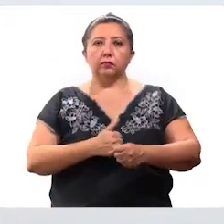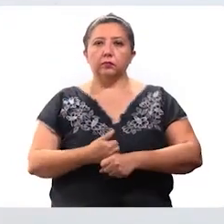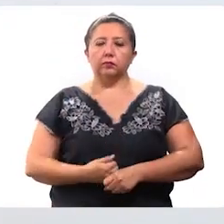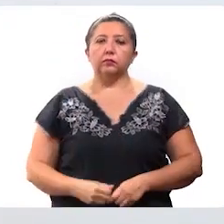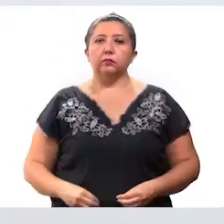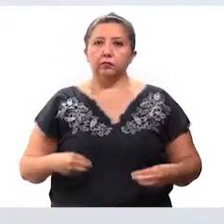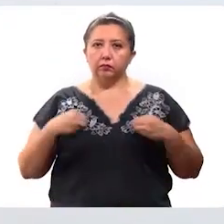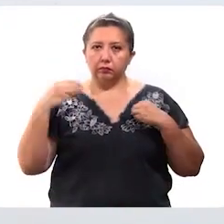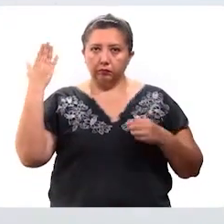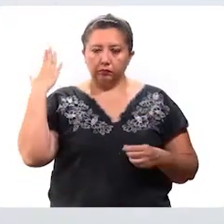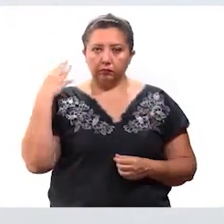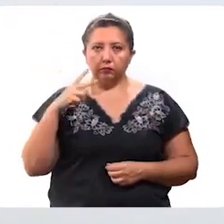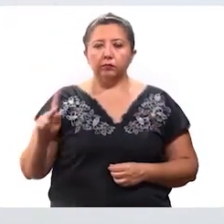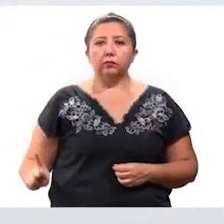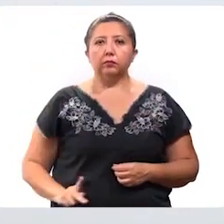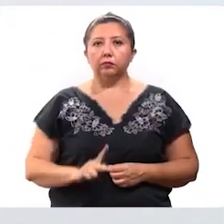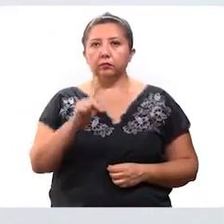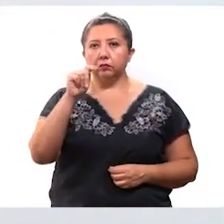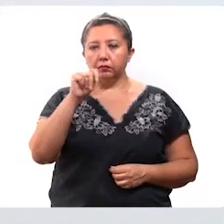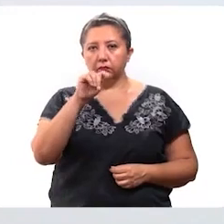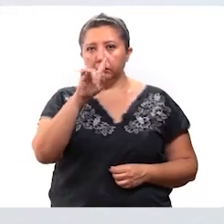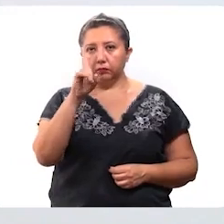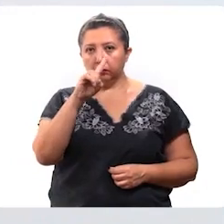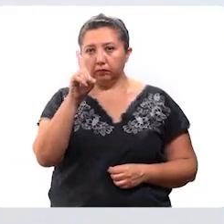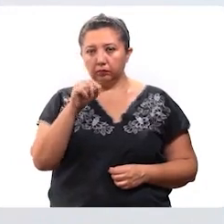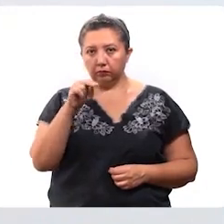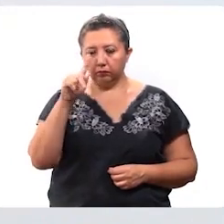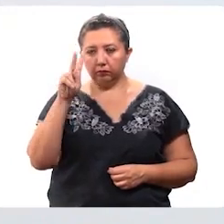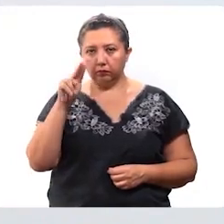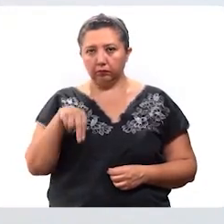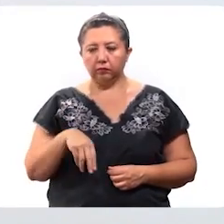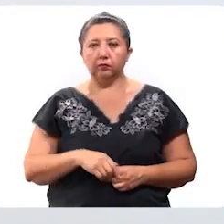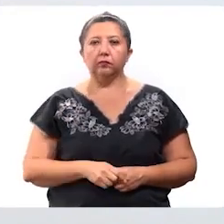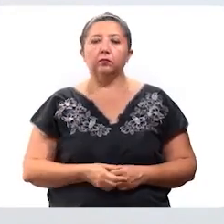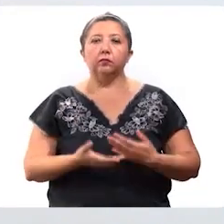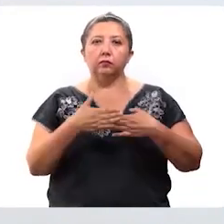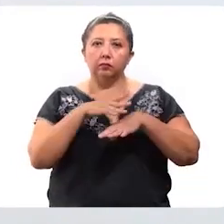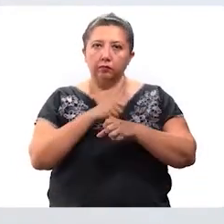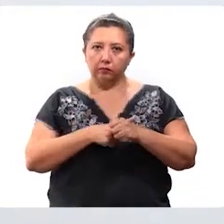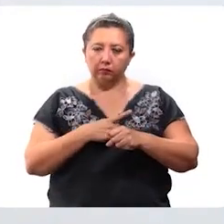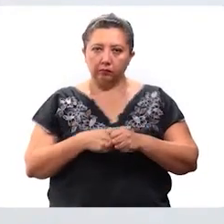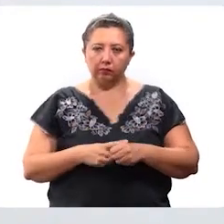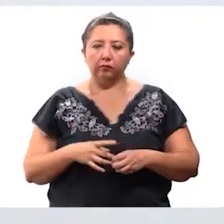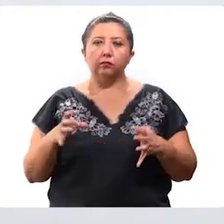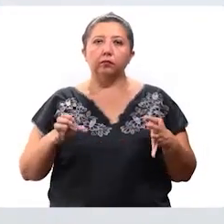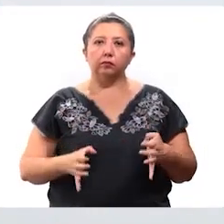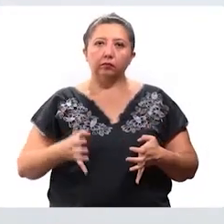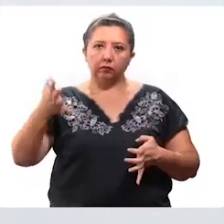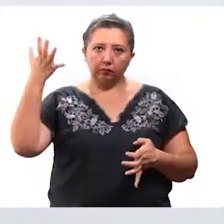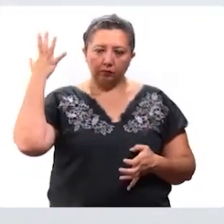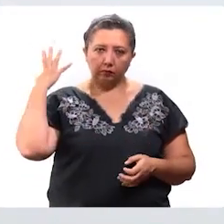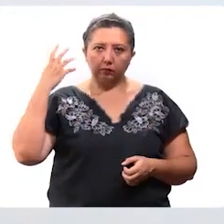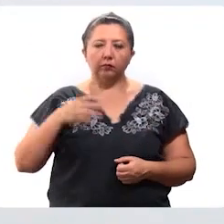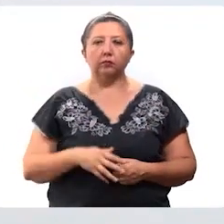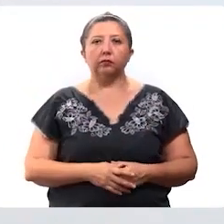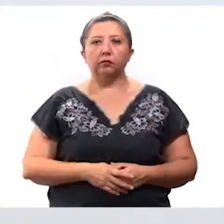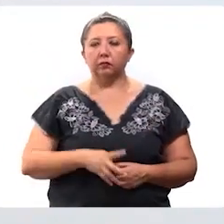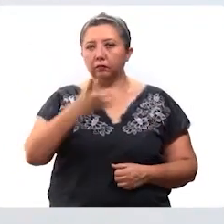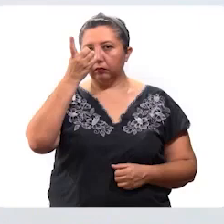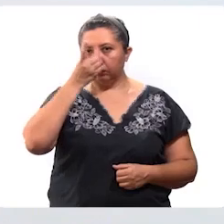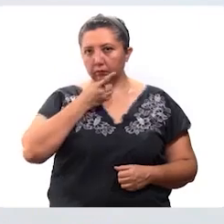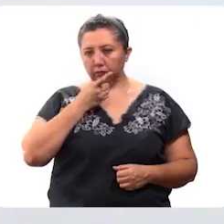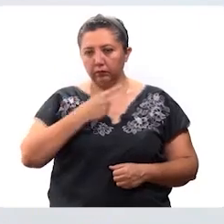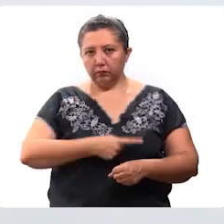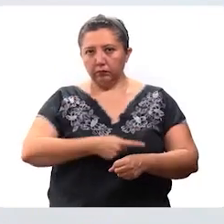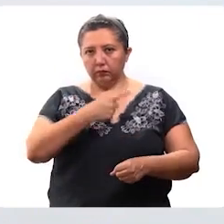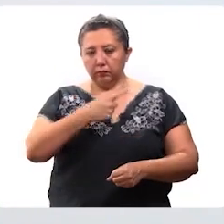años que residía en el municipio de Tzizantún. Entre sus enfermedades principales se encontraba